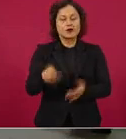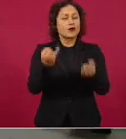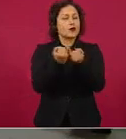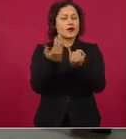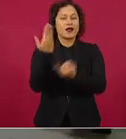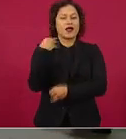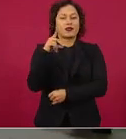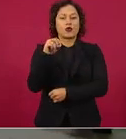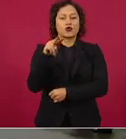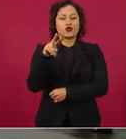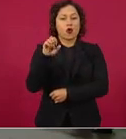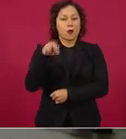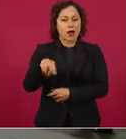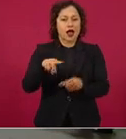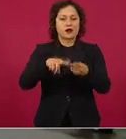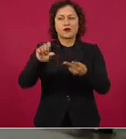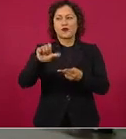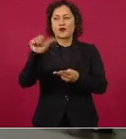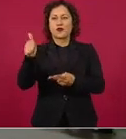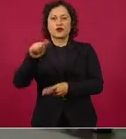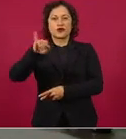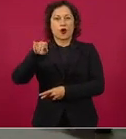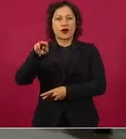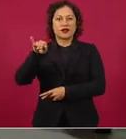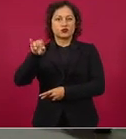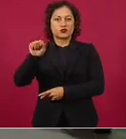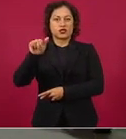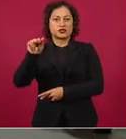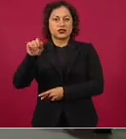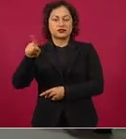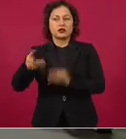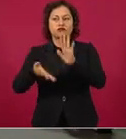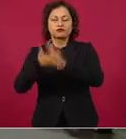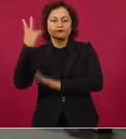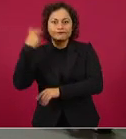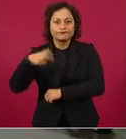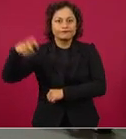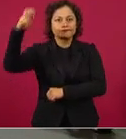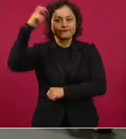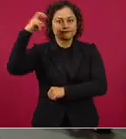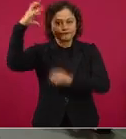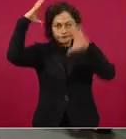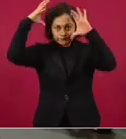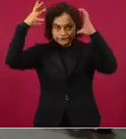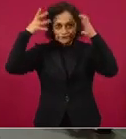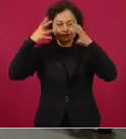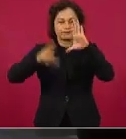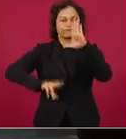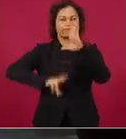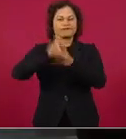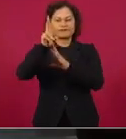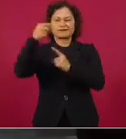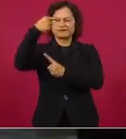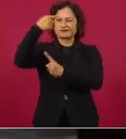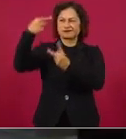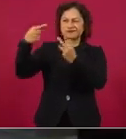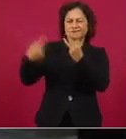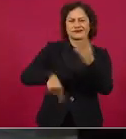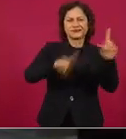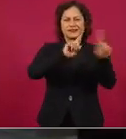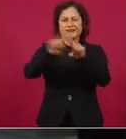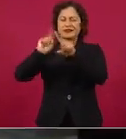NASA, como tantas historias, presidente, que son importantes también que los conozcamos en este foro tan